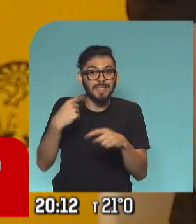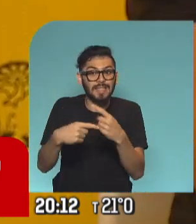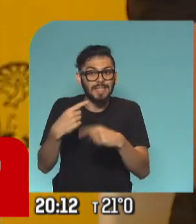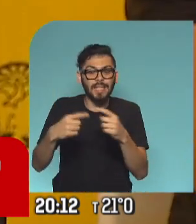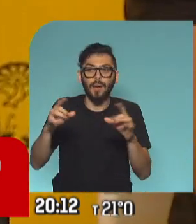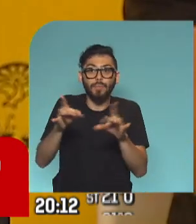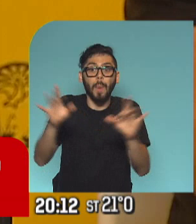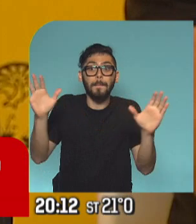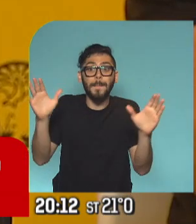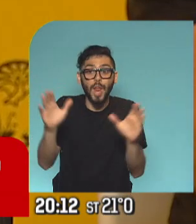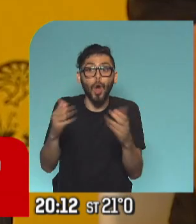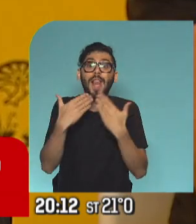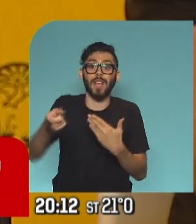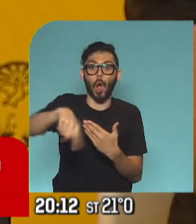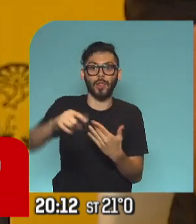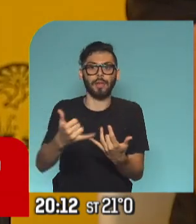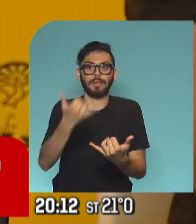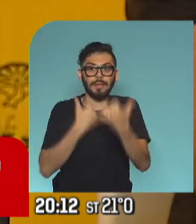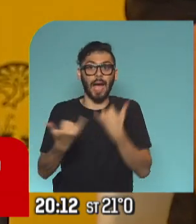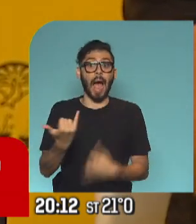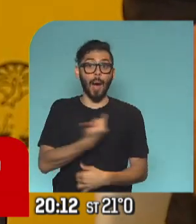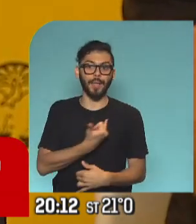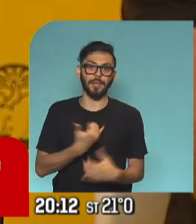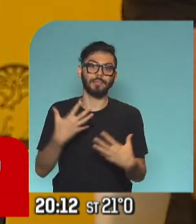la baja en la cantidad de casos diarios.